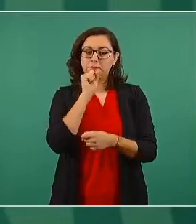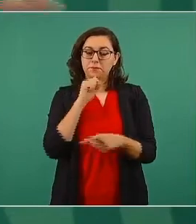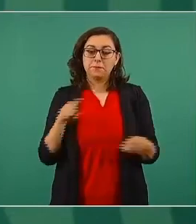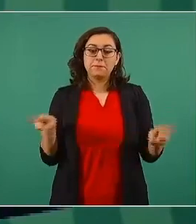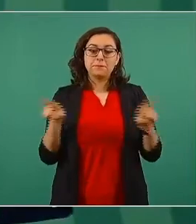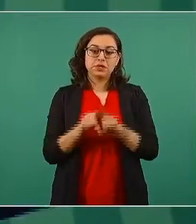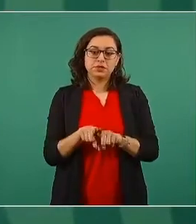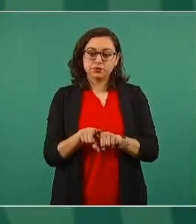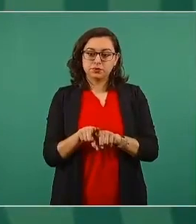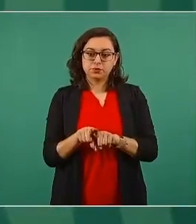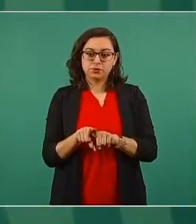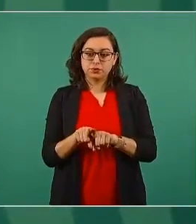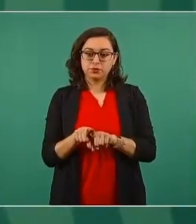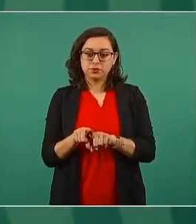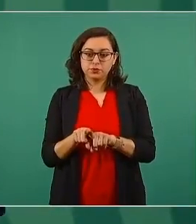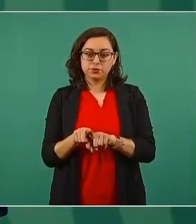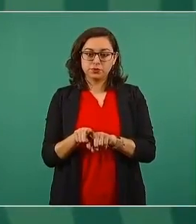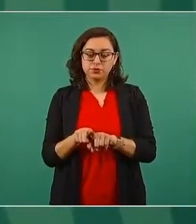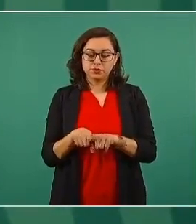Y